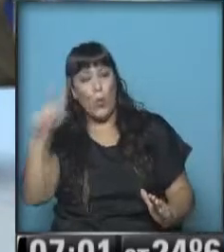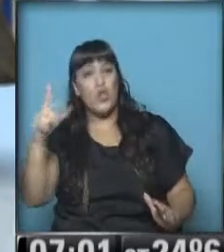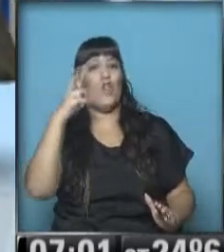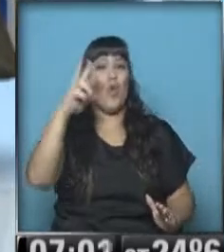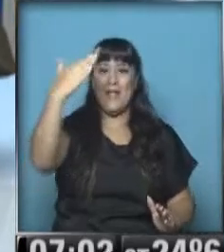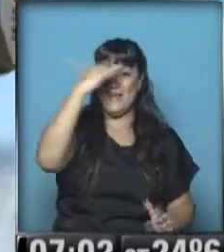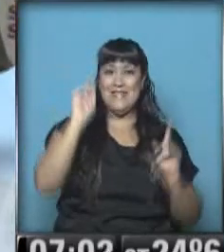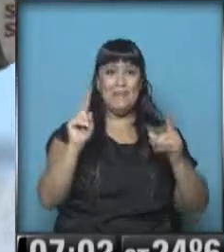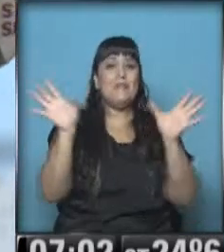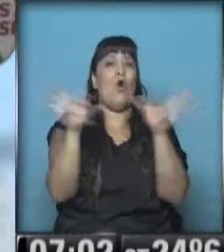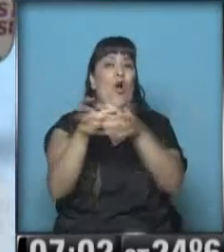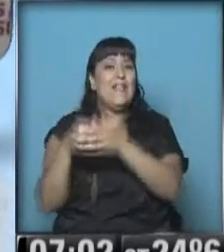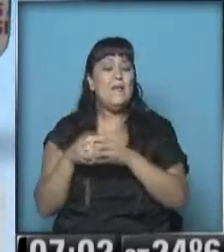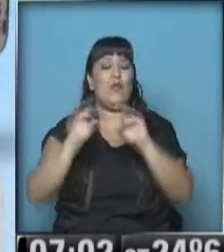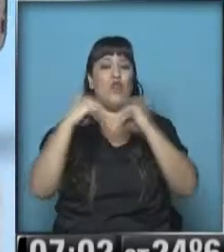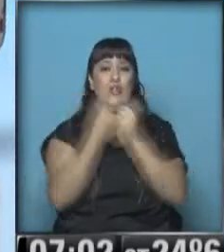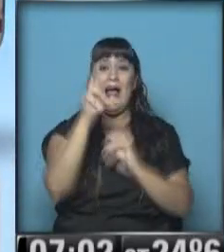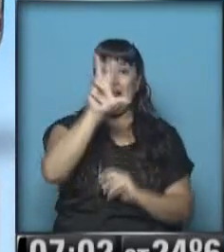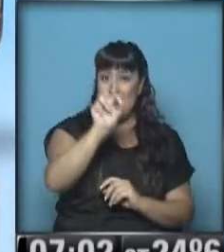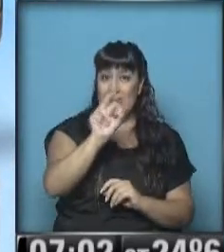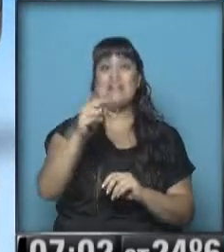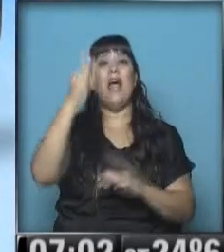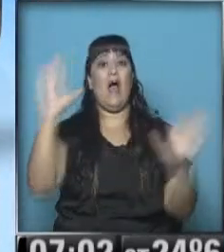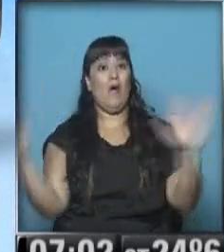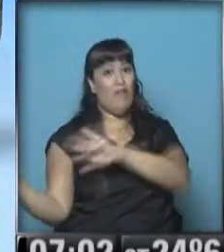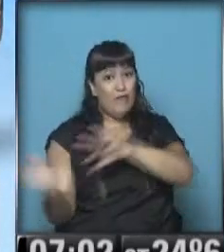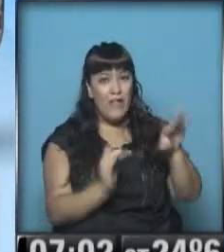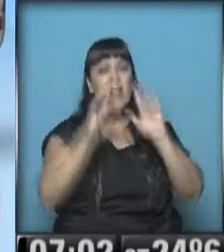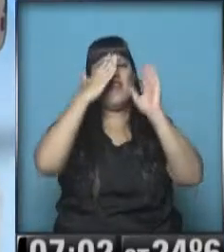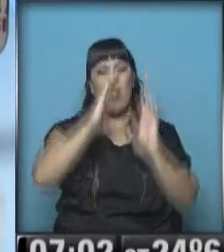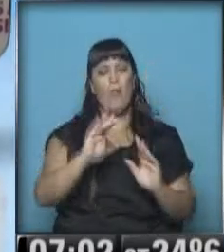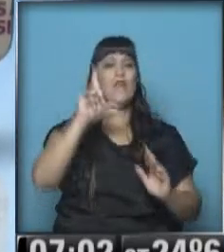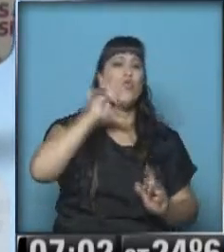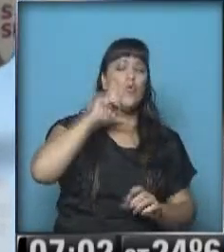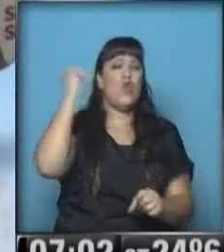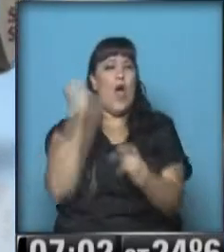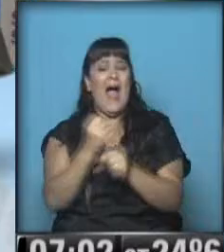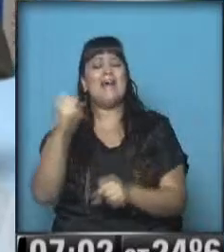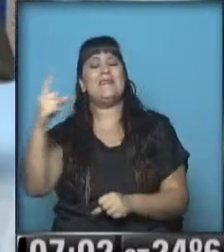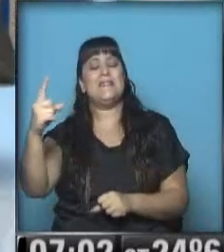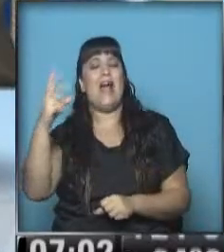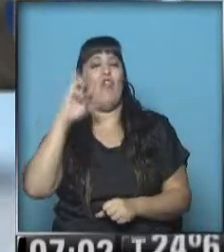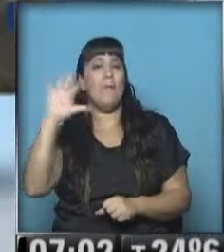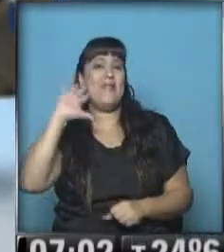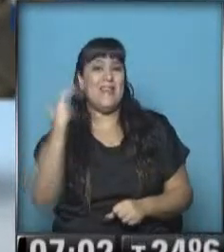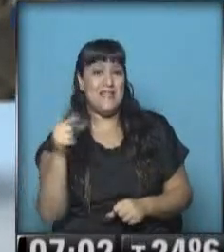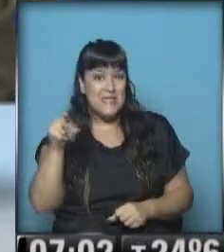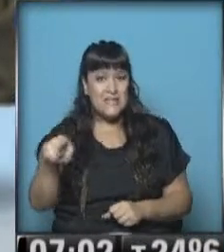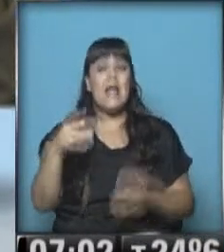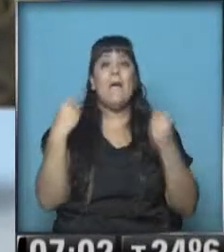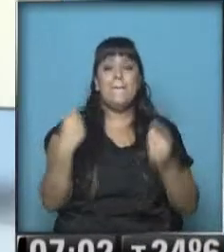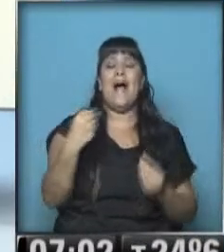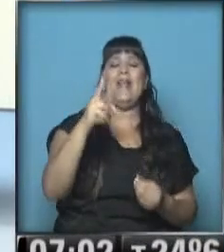equipos que estarán en primera división. Y después uno largo, desde agosto hasta julio de 2016, para tener 2 meses de venta de futbolistas